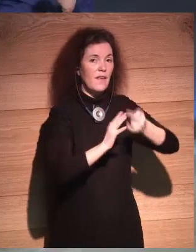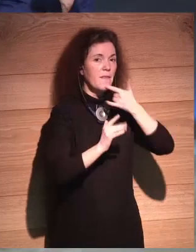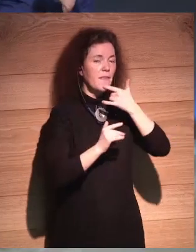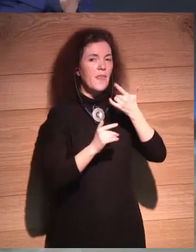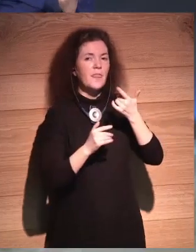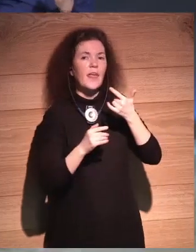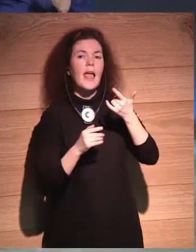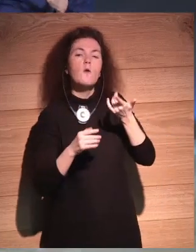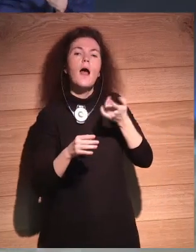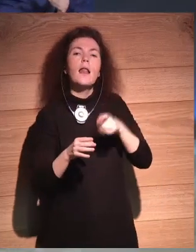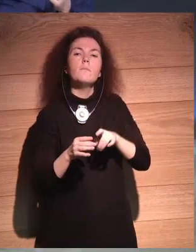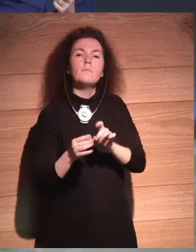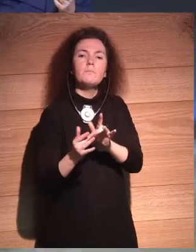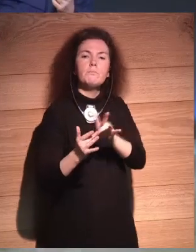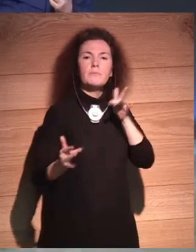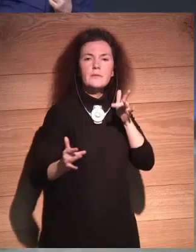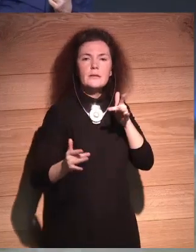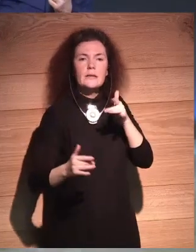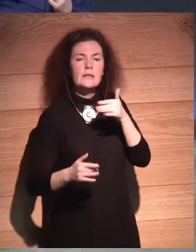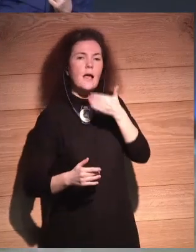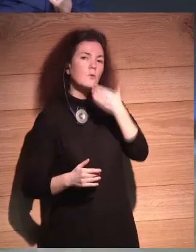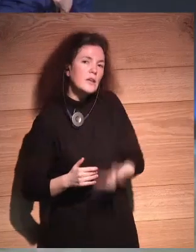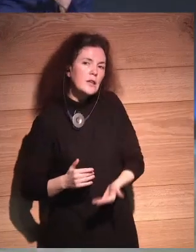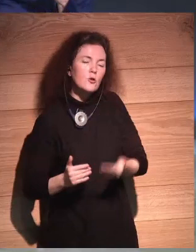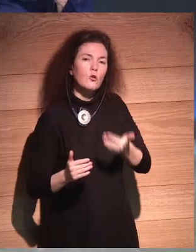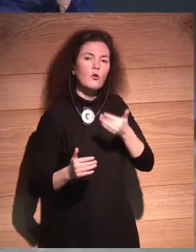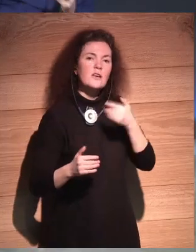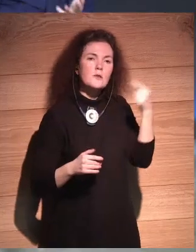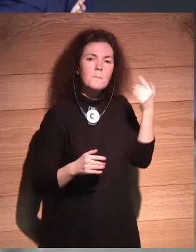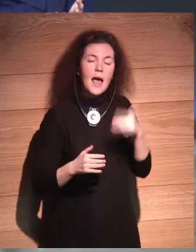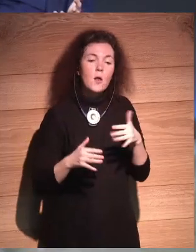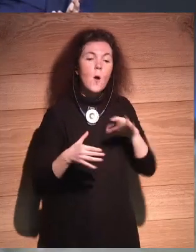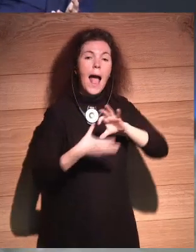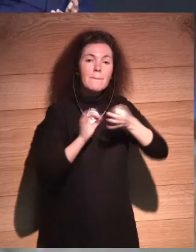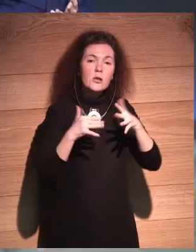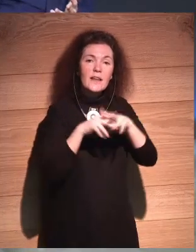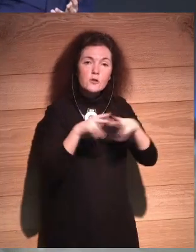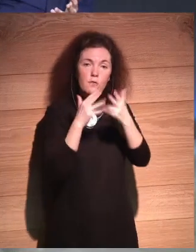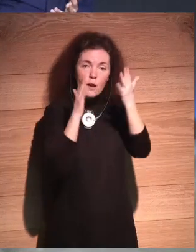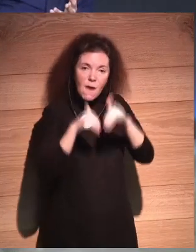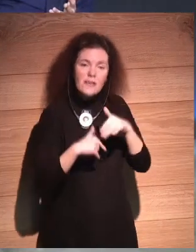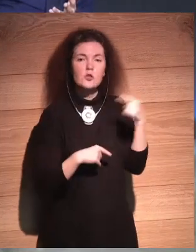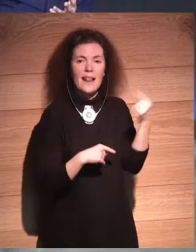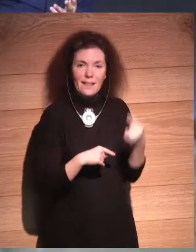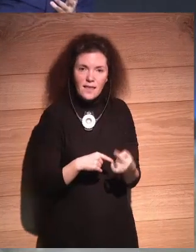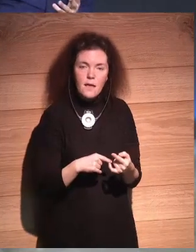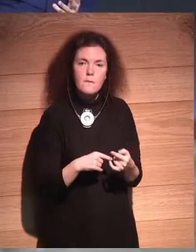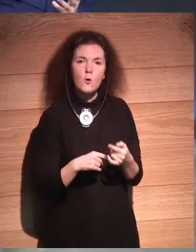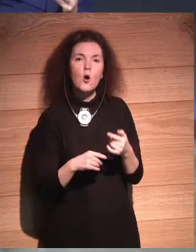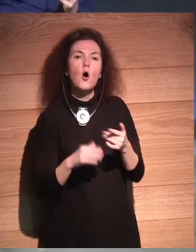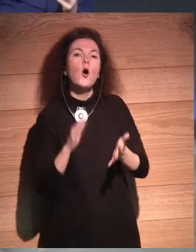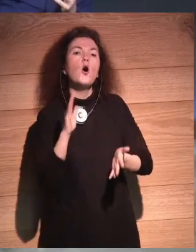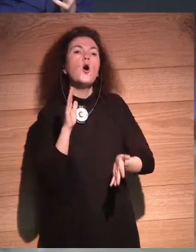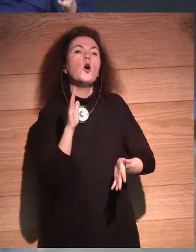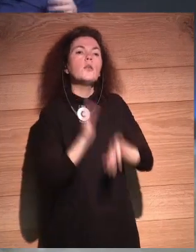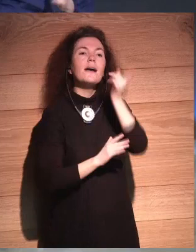malo es desconectarse, lo malo es aburrirse, lo malo es no tener amigos en las redes sociales, o es una mala idea ir a